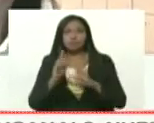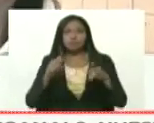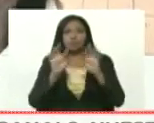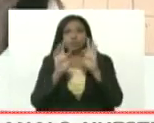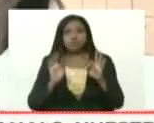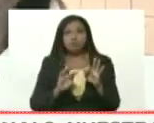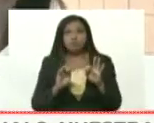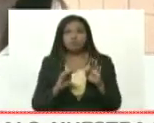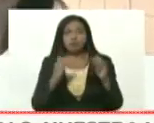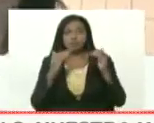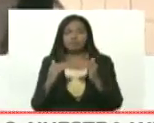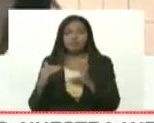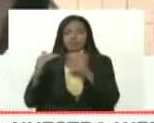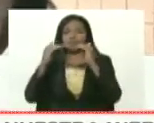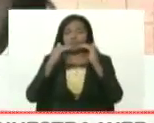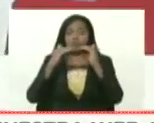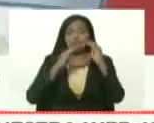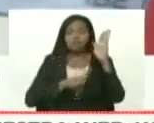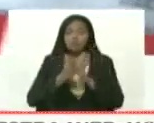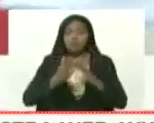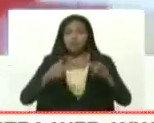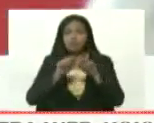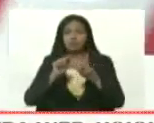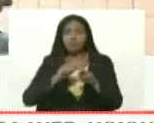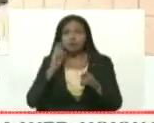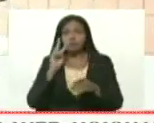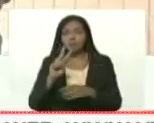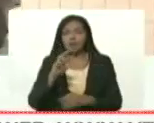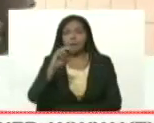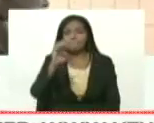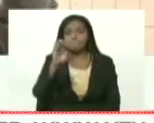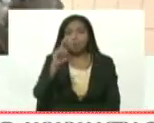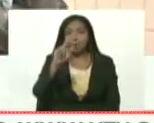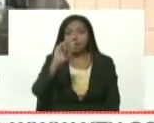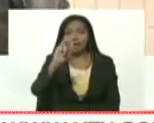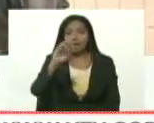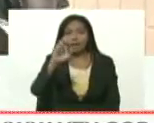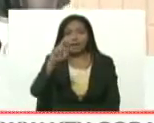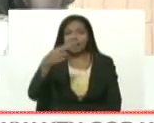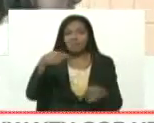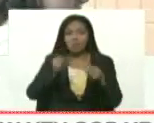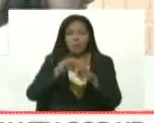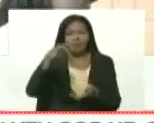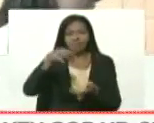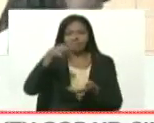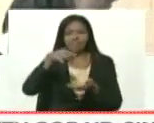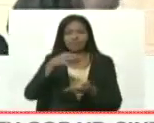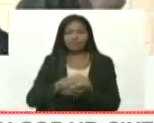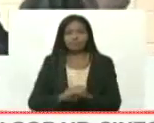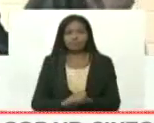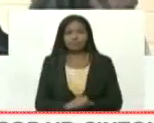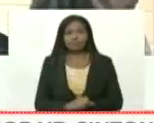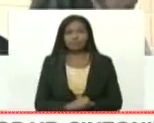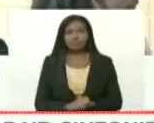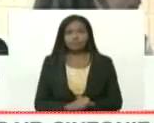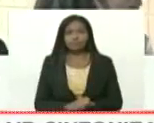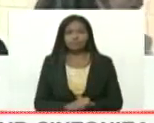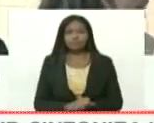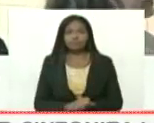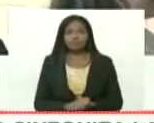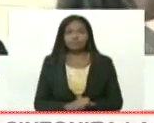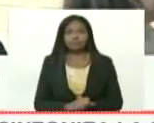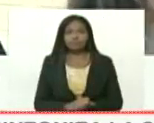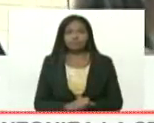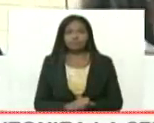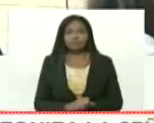de la estabilidad y la soberanía. Aquí está la morera. Miren, aquí está. Batata. La